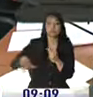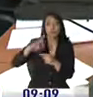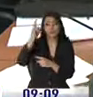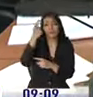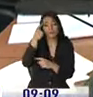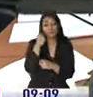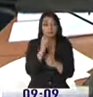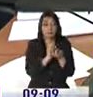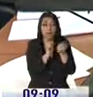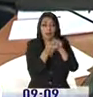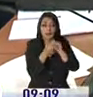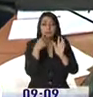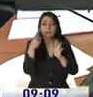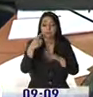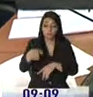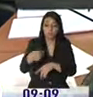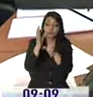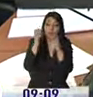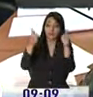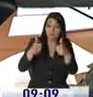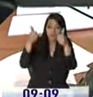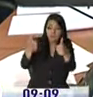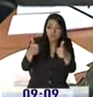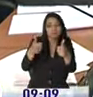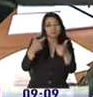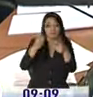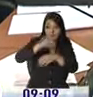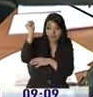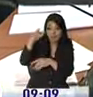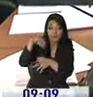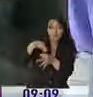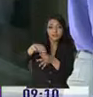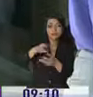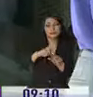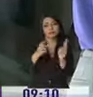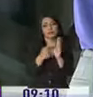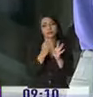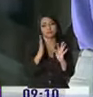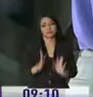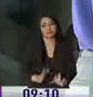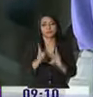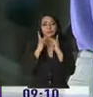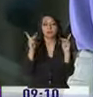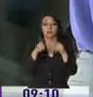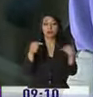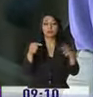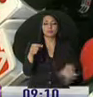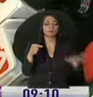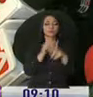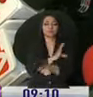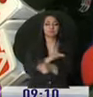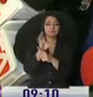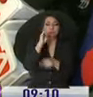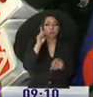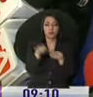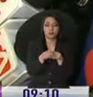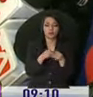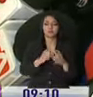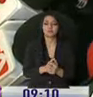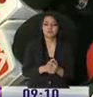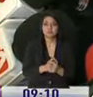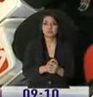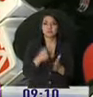que los dignatarios pasan a ser funcionarios públicos una vez que ganan las elecciones, cosa que critican en la oposición. Recordemos que el efecto jurídico es